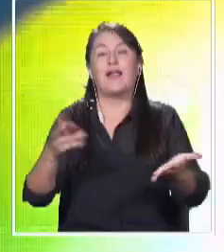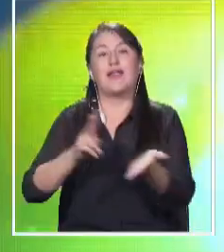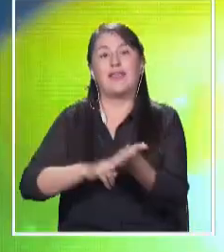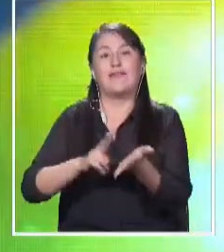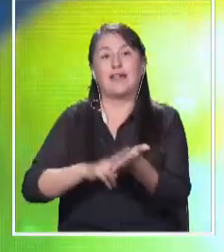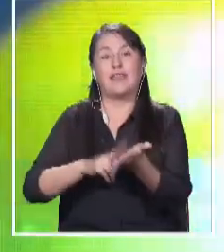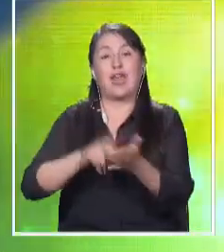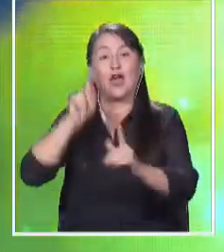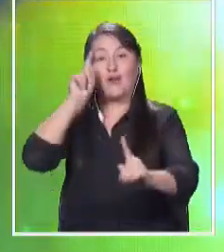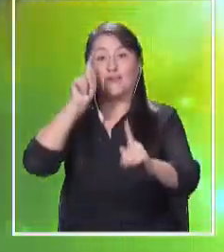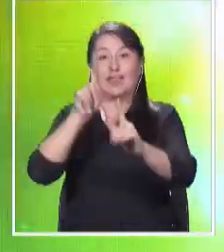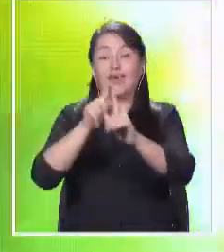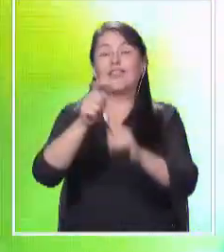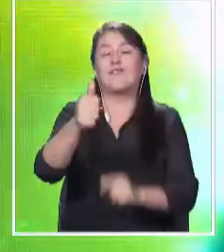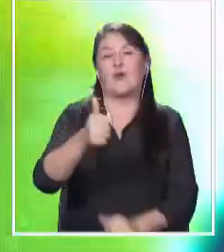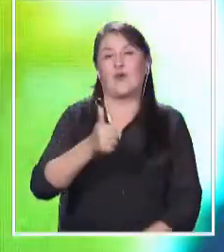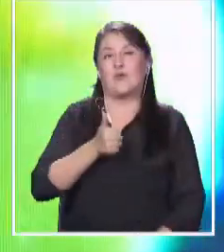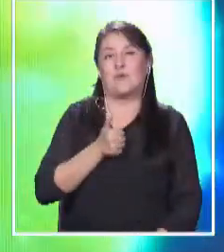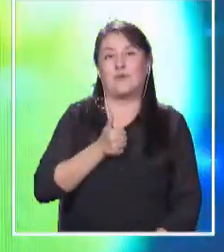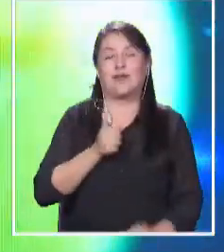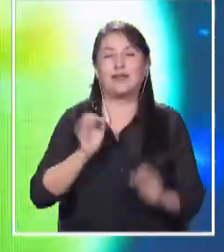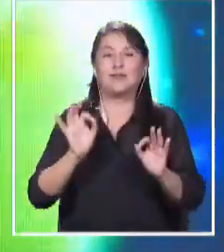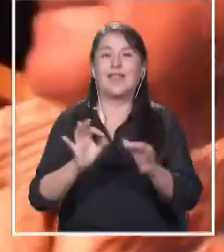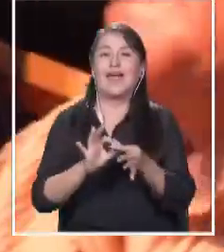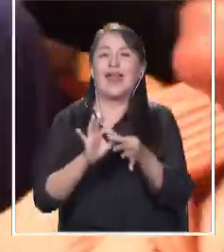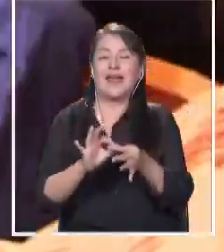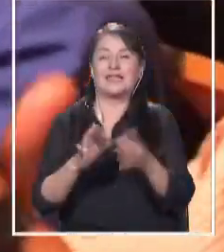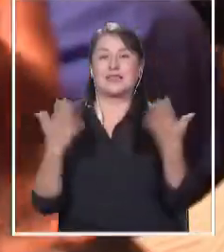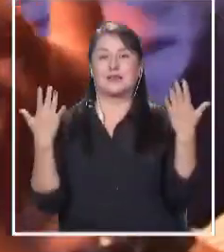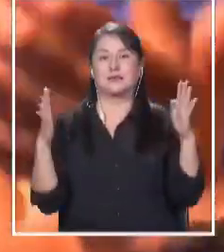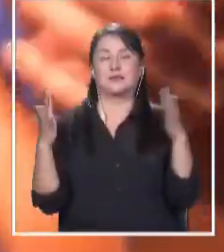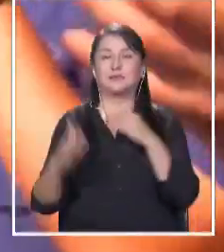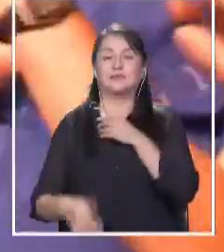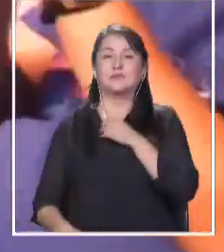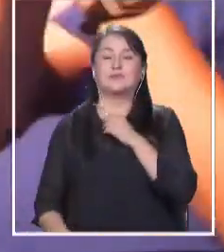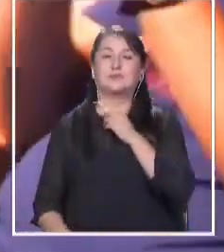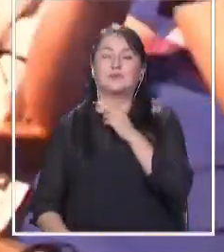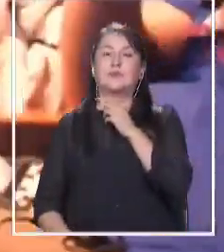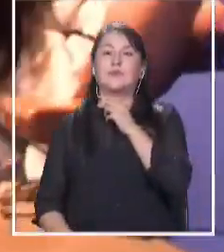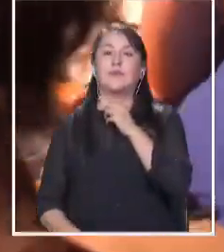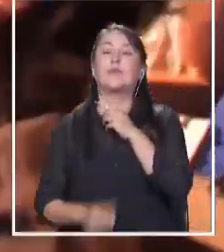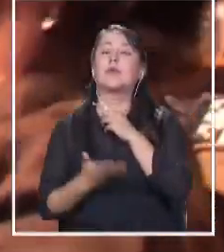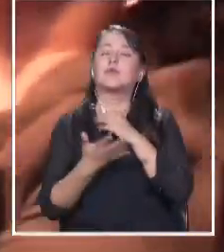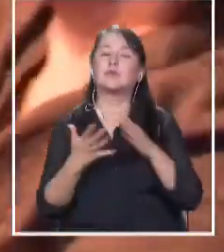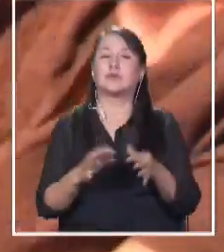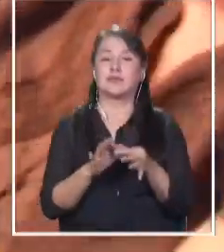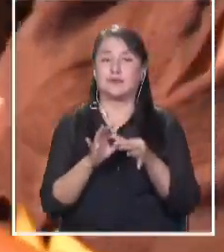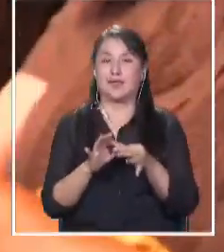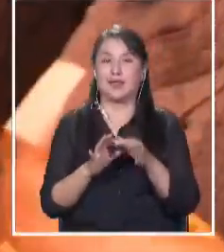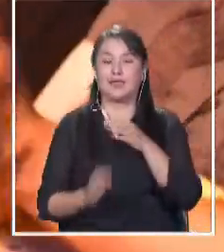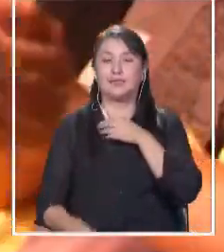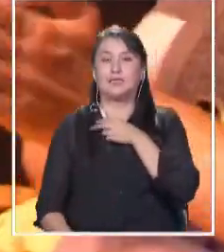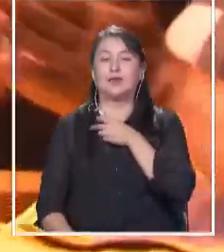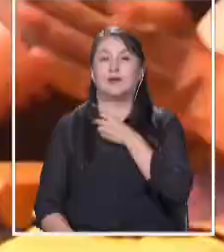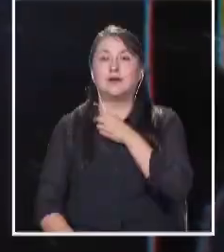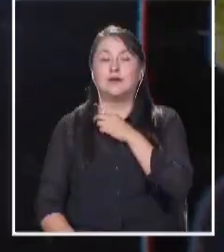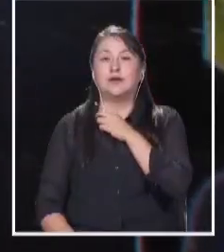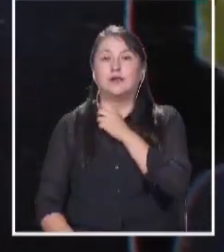que buscamos. Gracias. Perfecto. ¿Aló? Ahí sí. Muchas gracias.